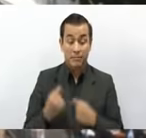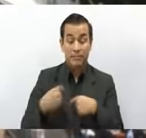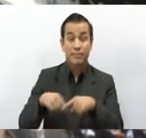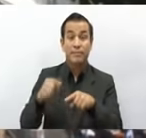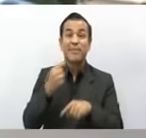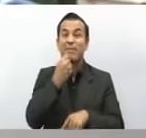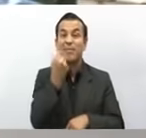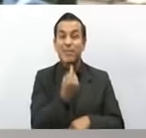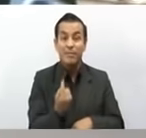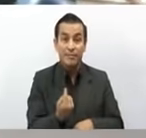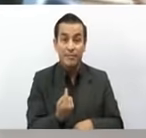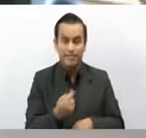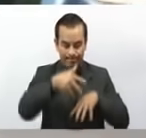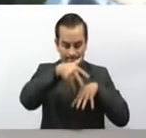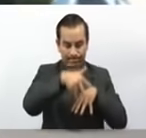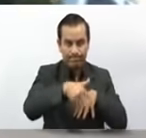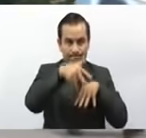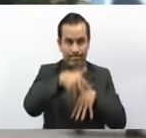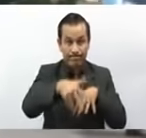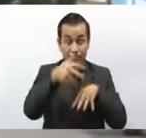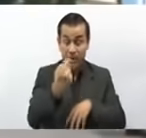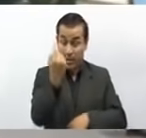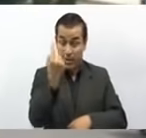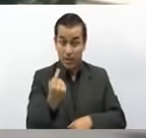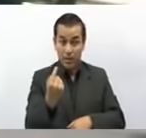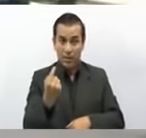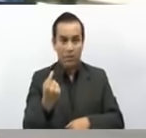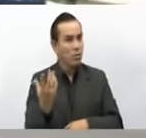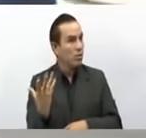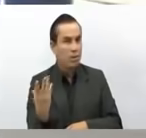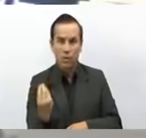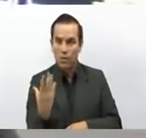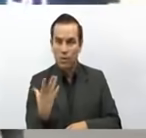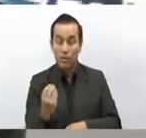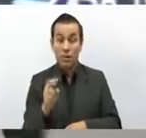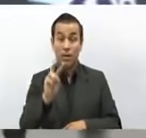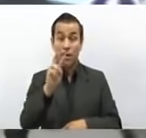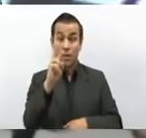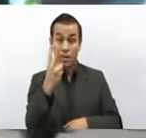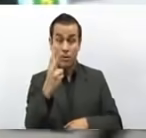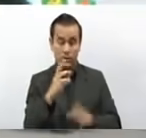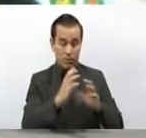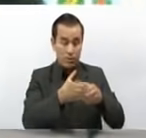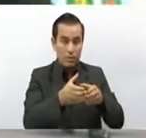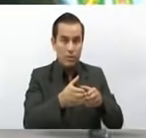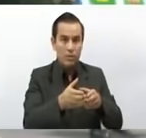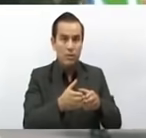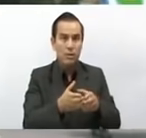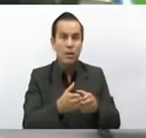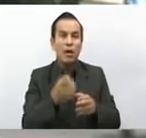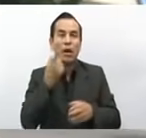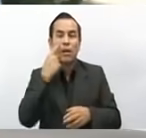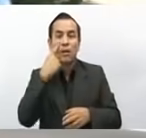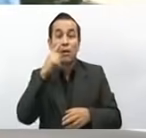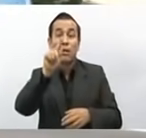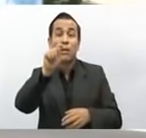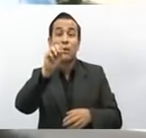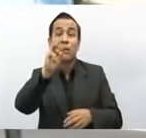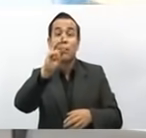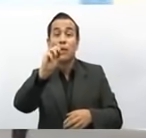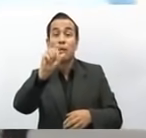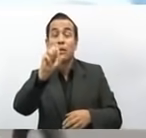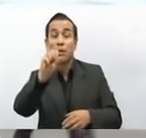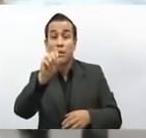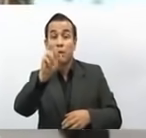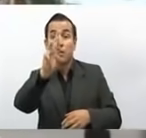Seguidamente presenciemos el desfile de los valientes soldados de la Segunda Brigada de Infantería, General Tomás Regalado, con